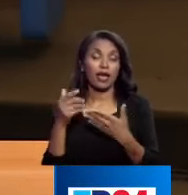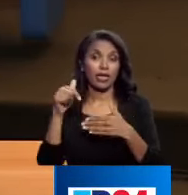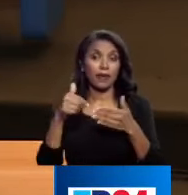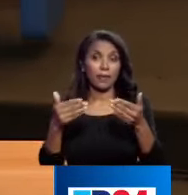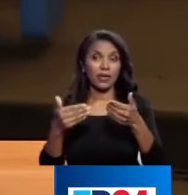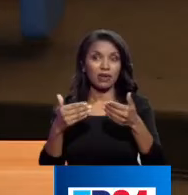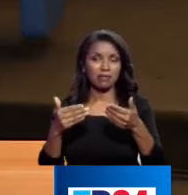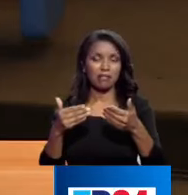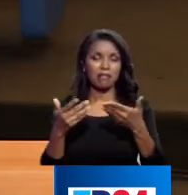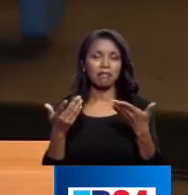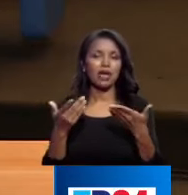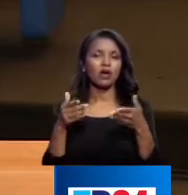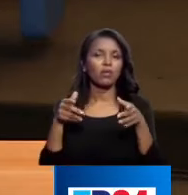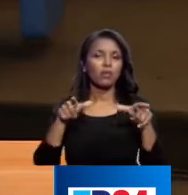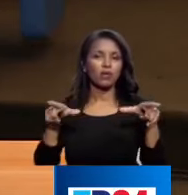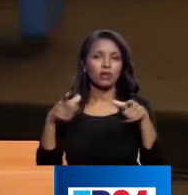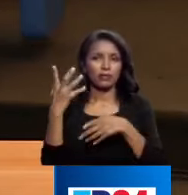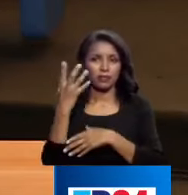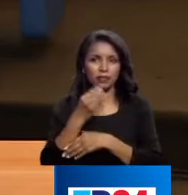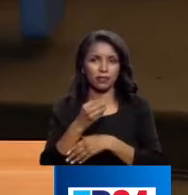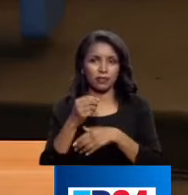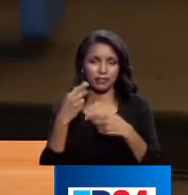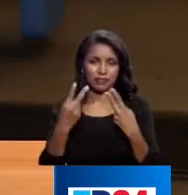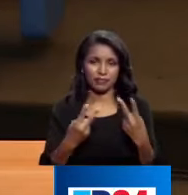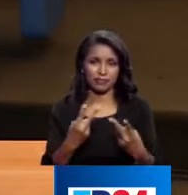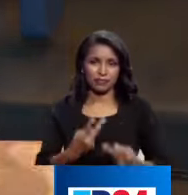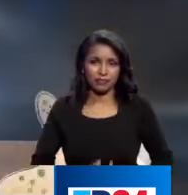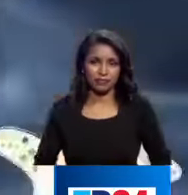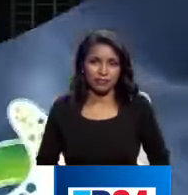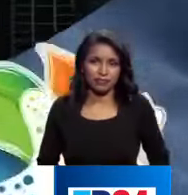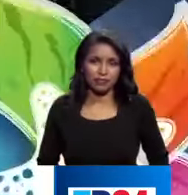Panamá como destino turístico.